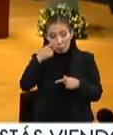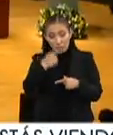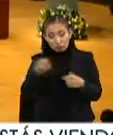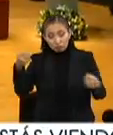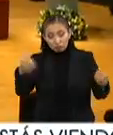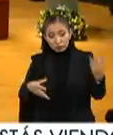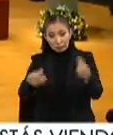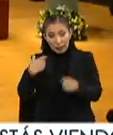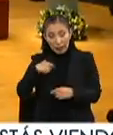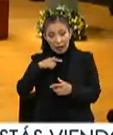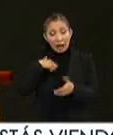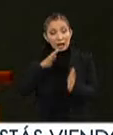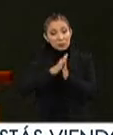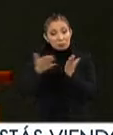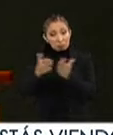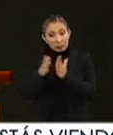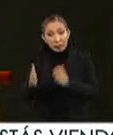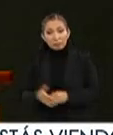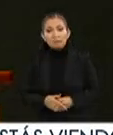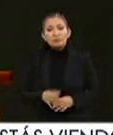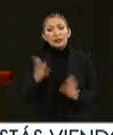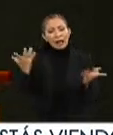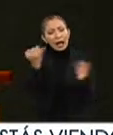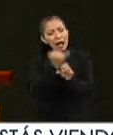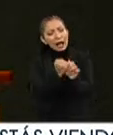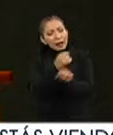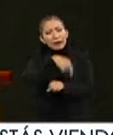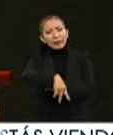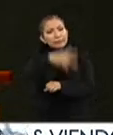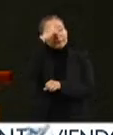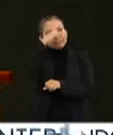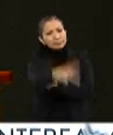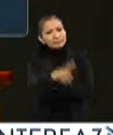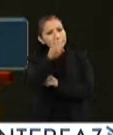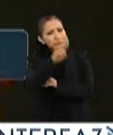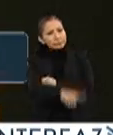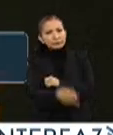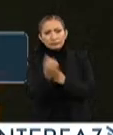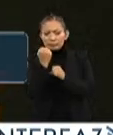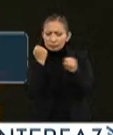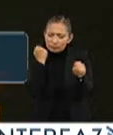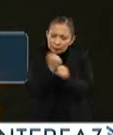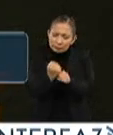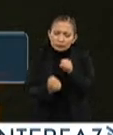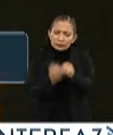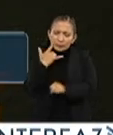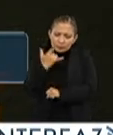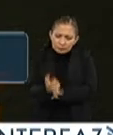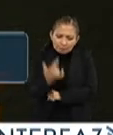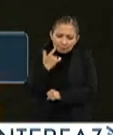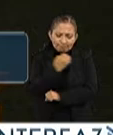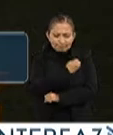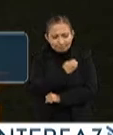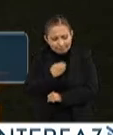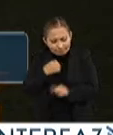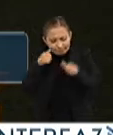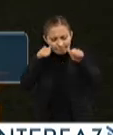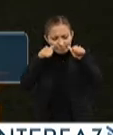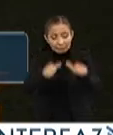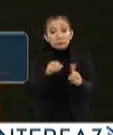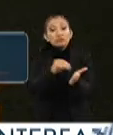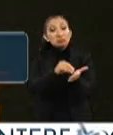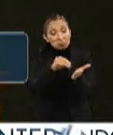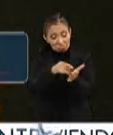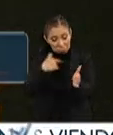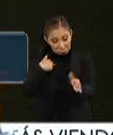sus aportaciones a las letras. Hacer investigación en México ha sido muchos años de esfuerzo y compromiso. Y